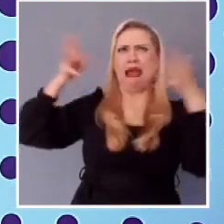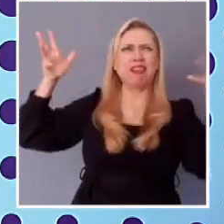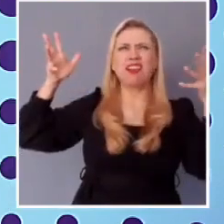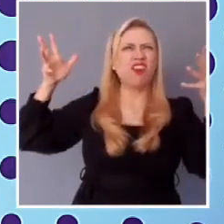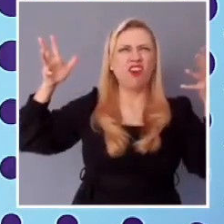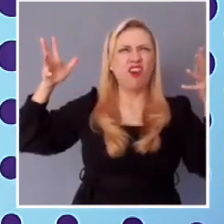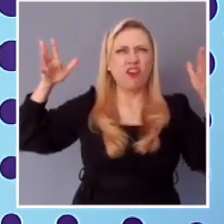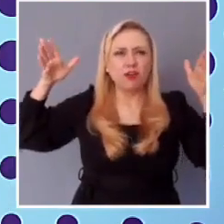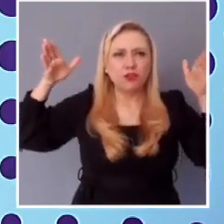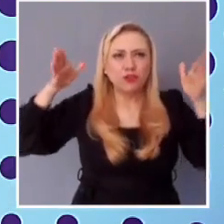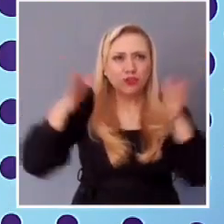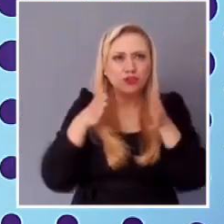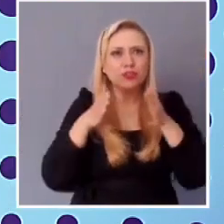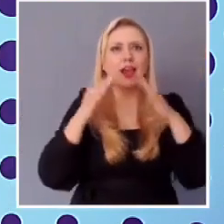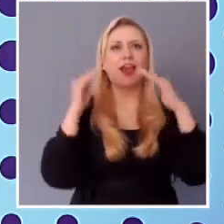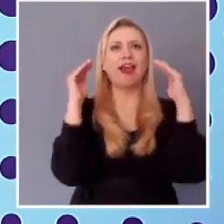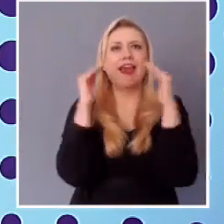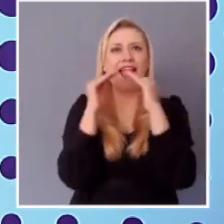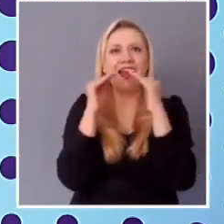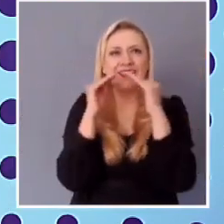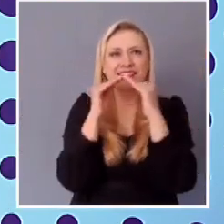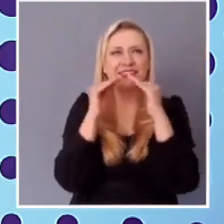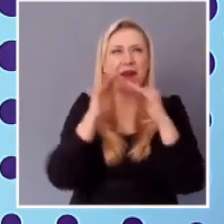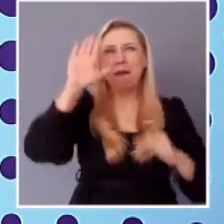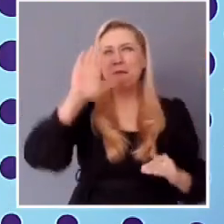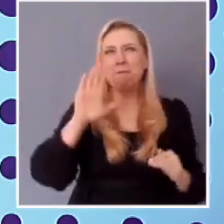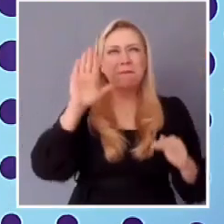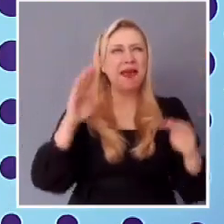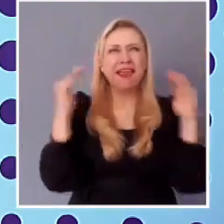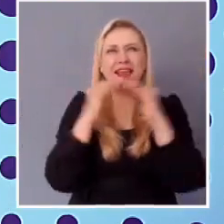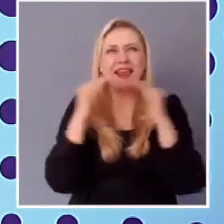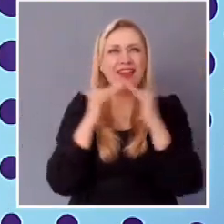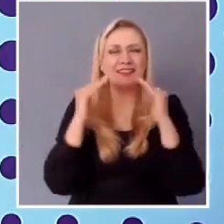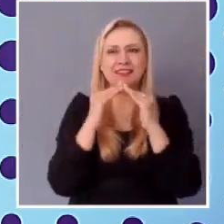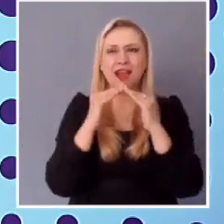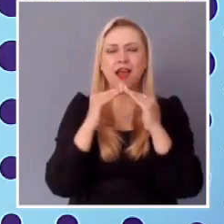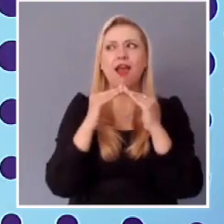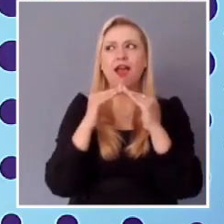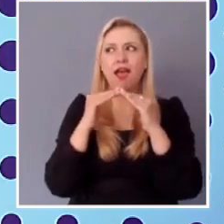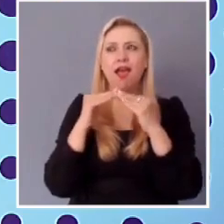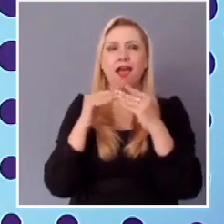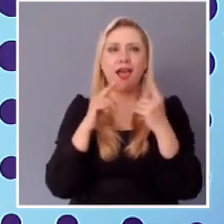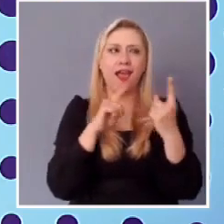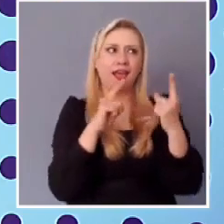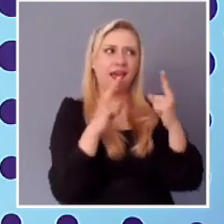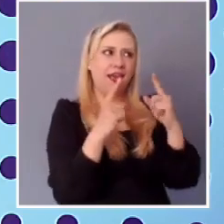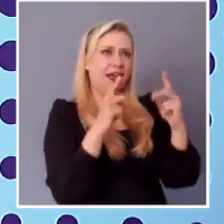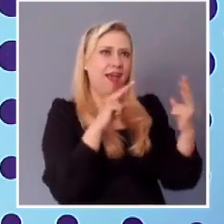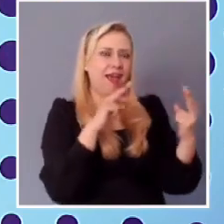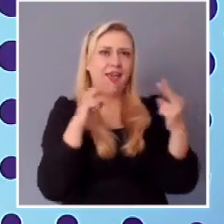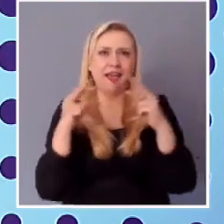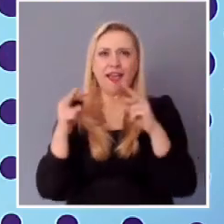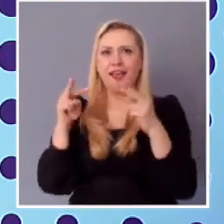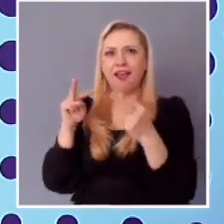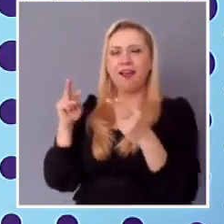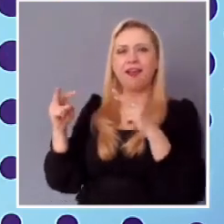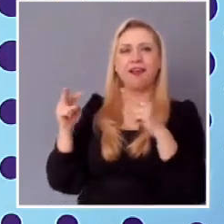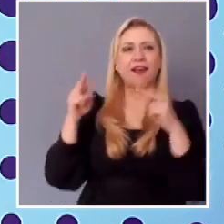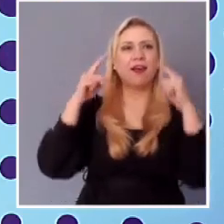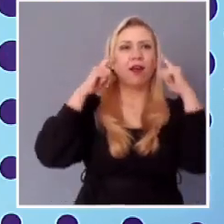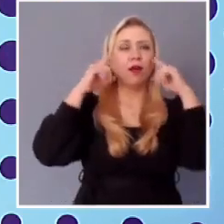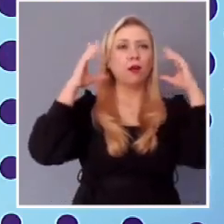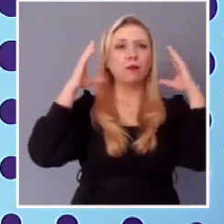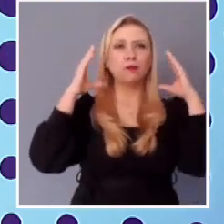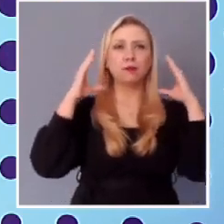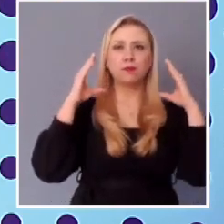Claro. ¿no? O sea, sino que la institucionalización refiere a un modelo rígido en donde te levantas a las 8 de la mañana,